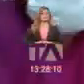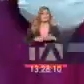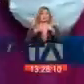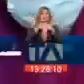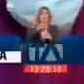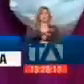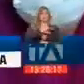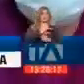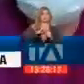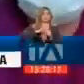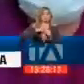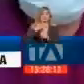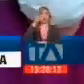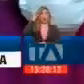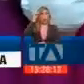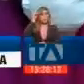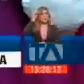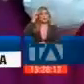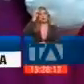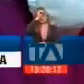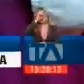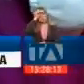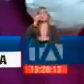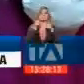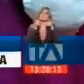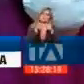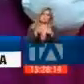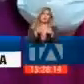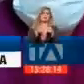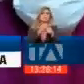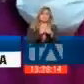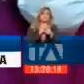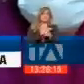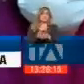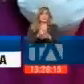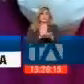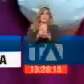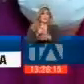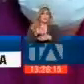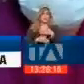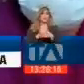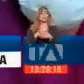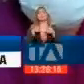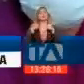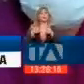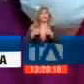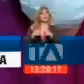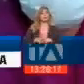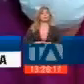bien que el municipio pida una tercera opinión. Es muy válido, es parte del proceso.